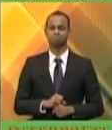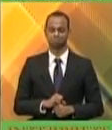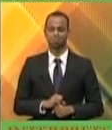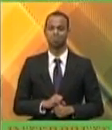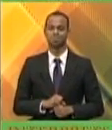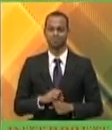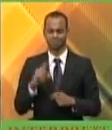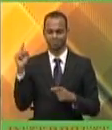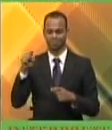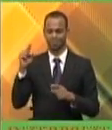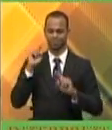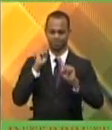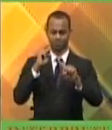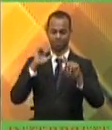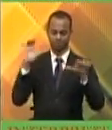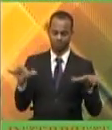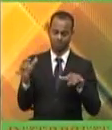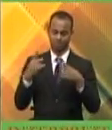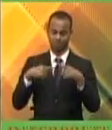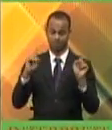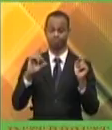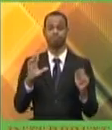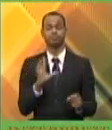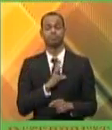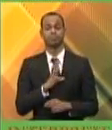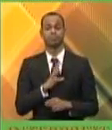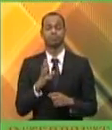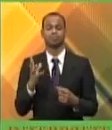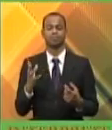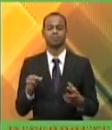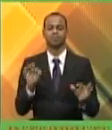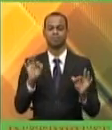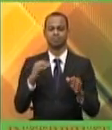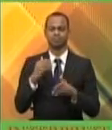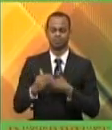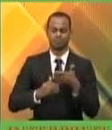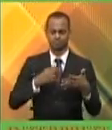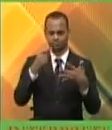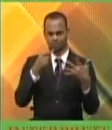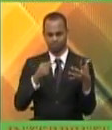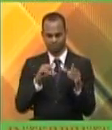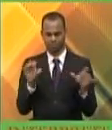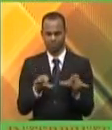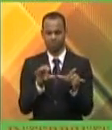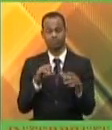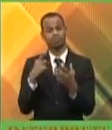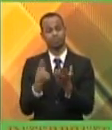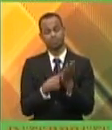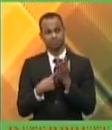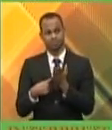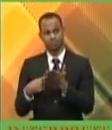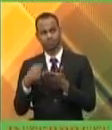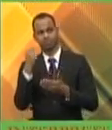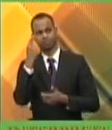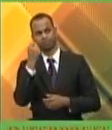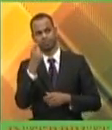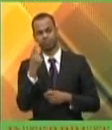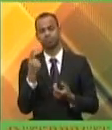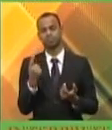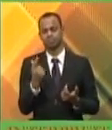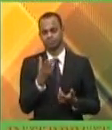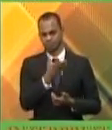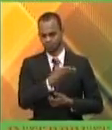a la realidad pero bien vamos muy bien con todos estos estos textos estos materiales que